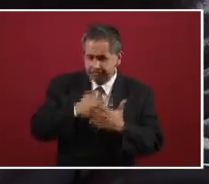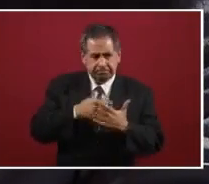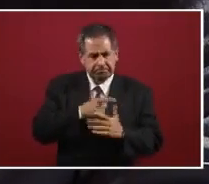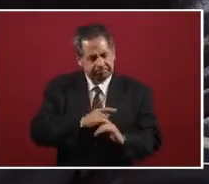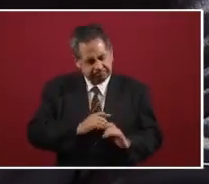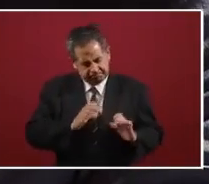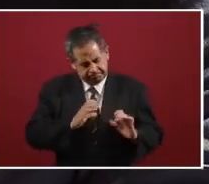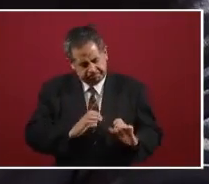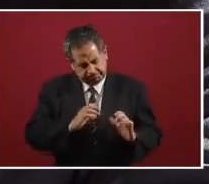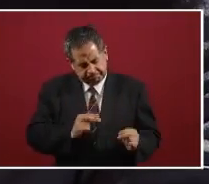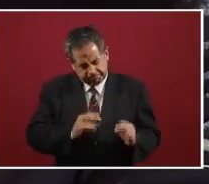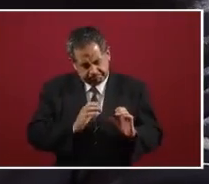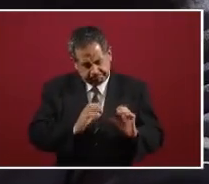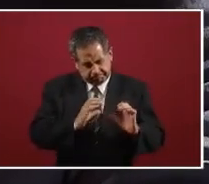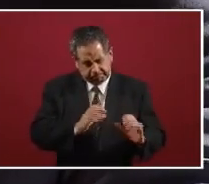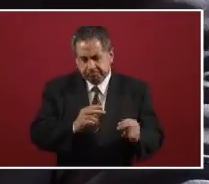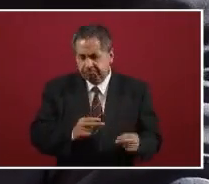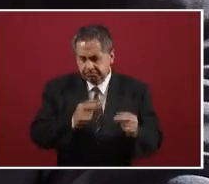en México,